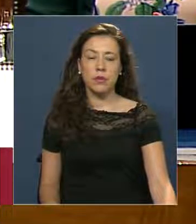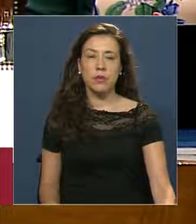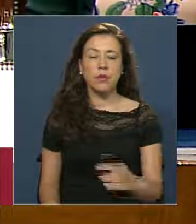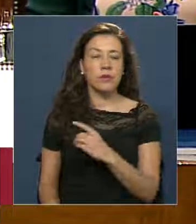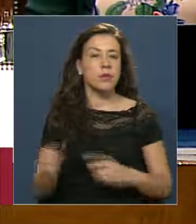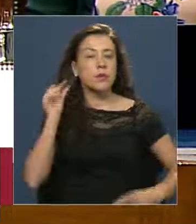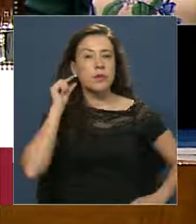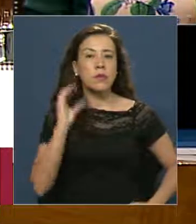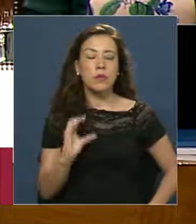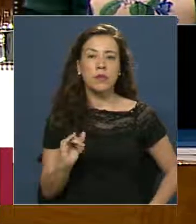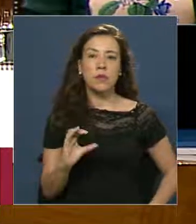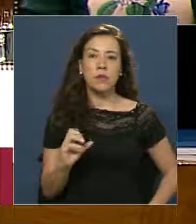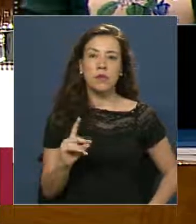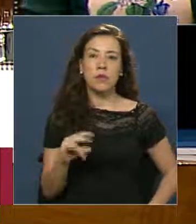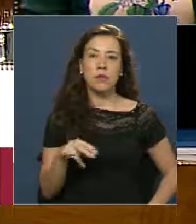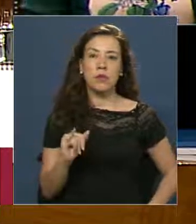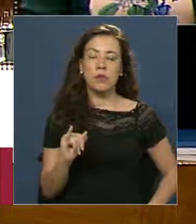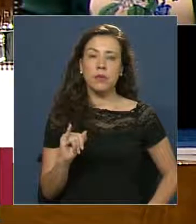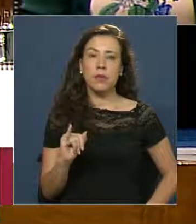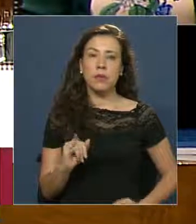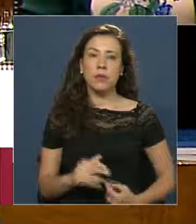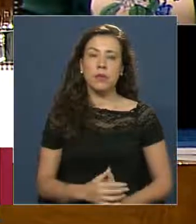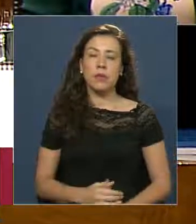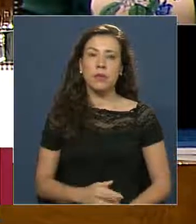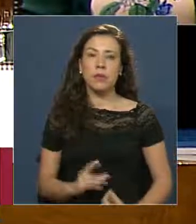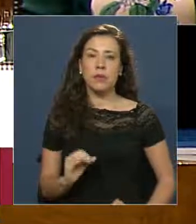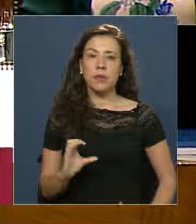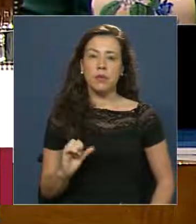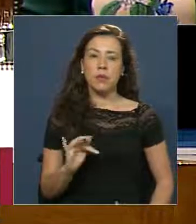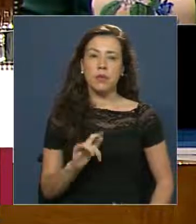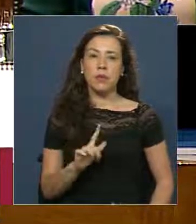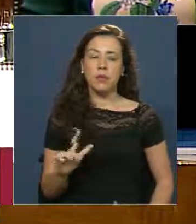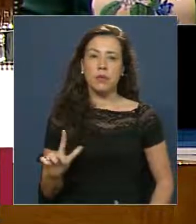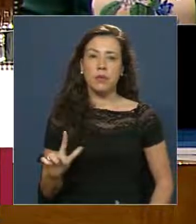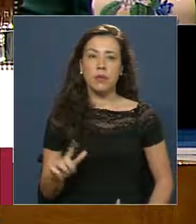Diputada Chicardini. Diputado Rocafol.